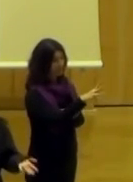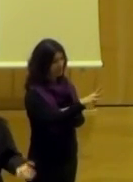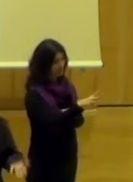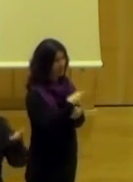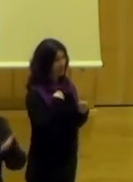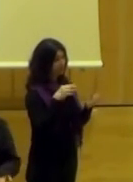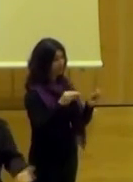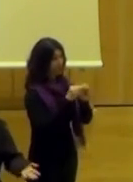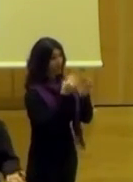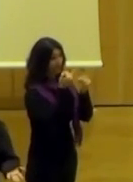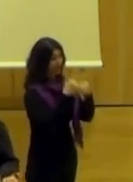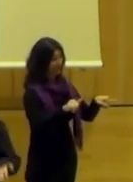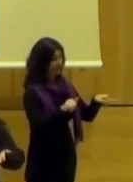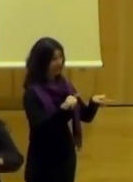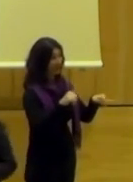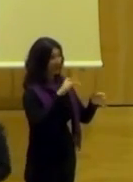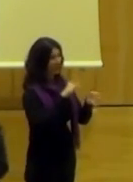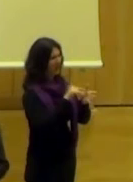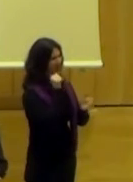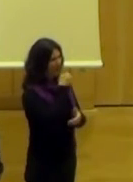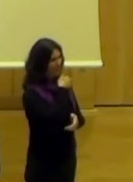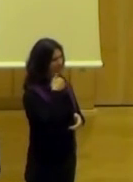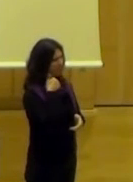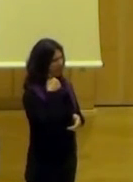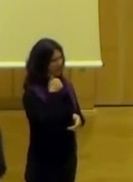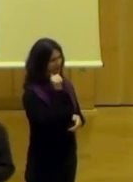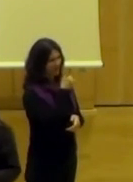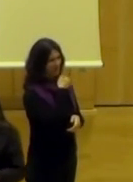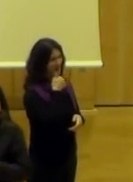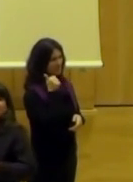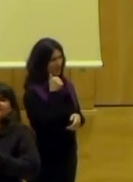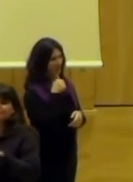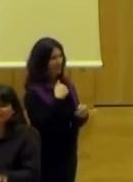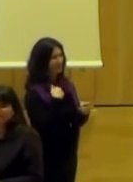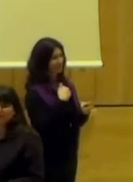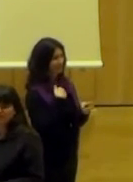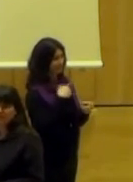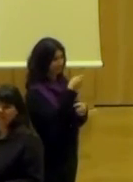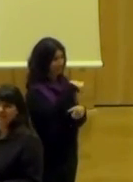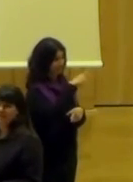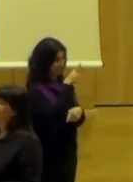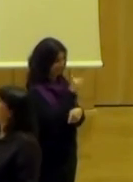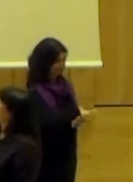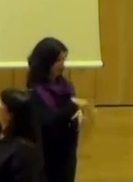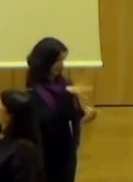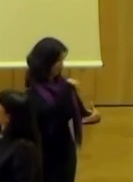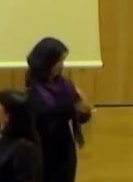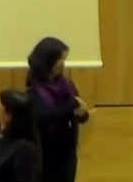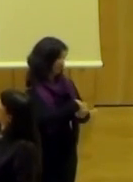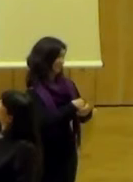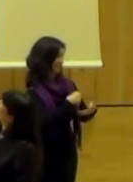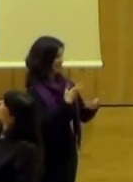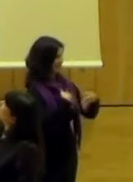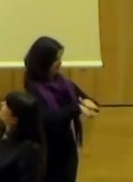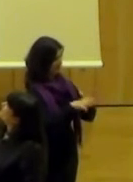Coincidió que la fiesta del barrio era en el pleno Ramadán. Bueno, pues hacer una ruptura del ayuno, aunque sea para que también ellos estén